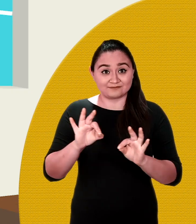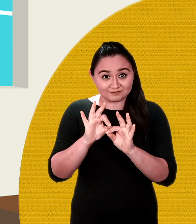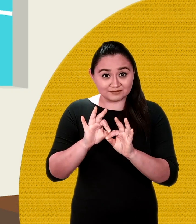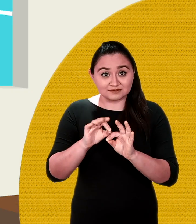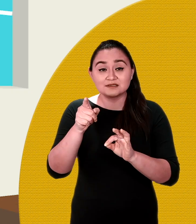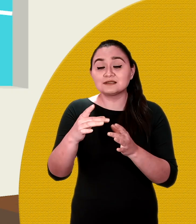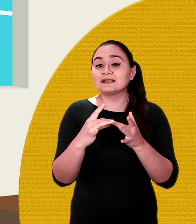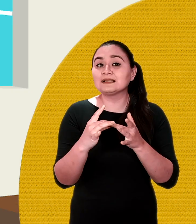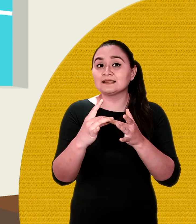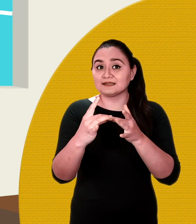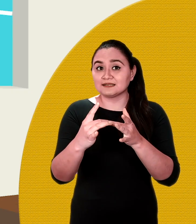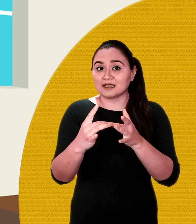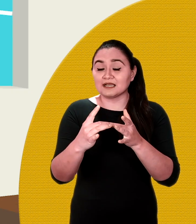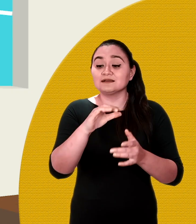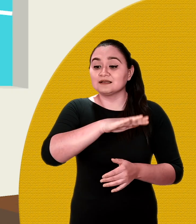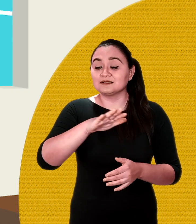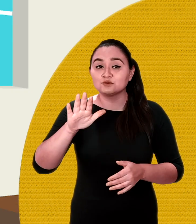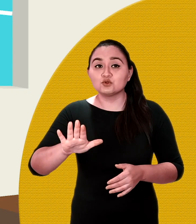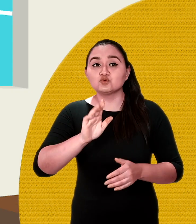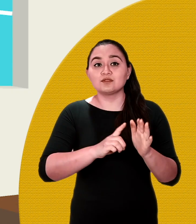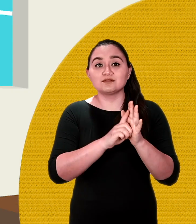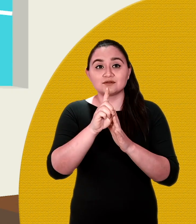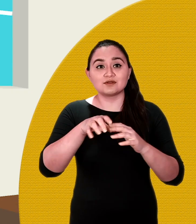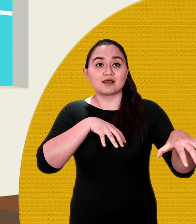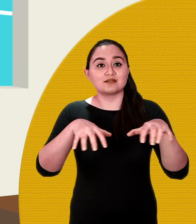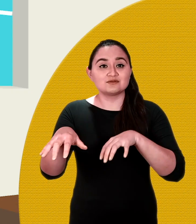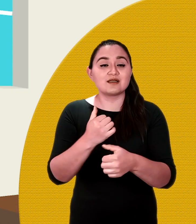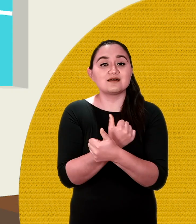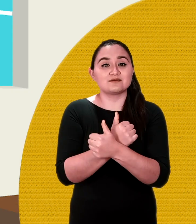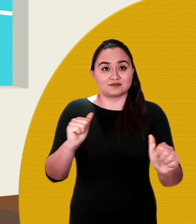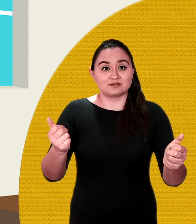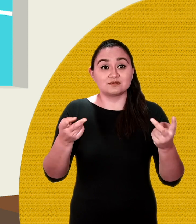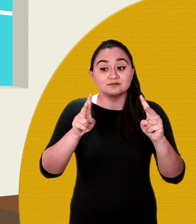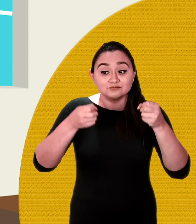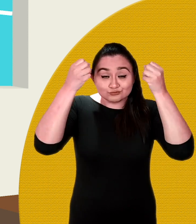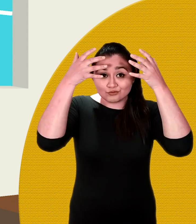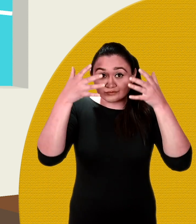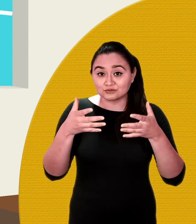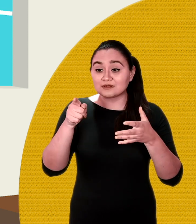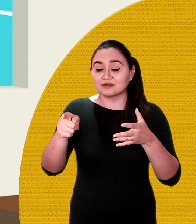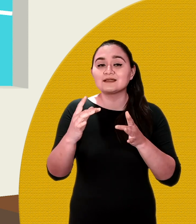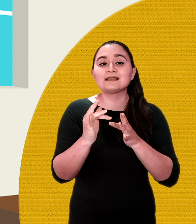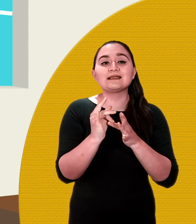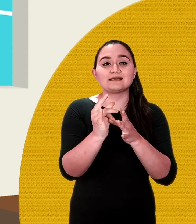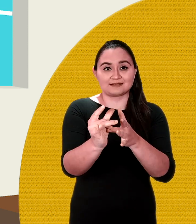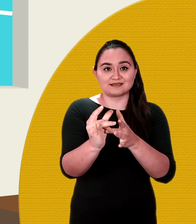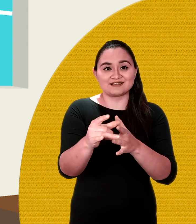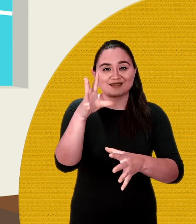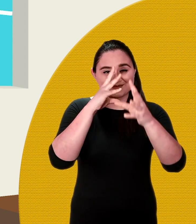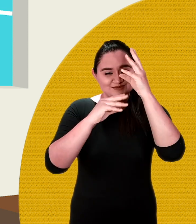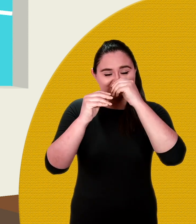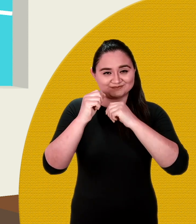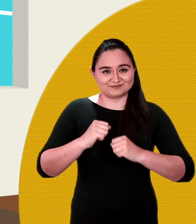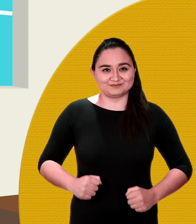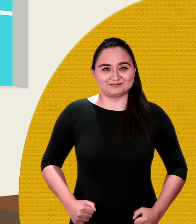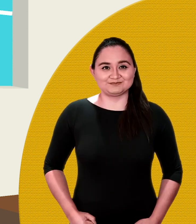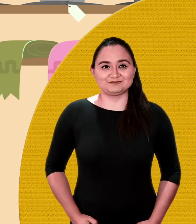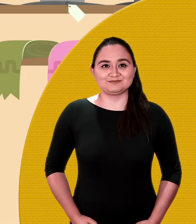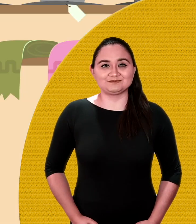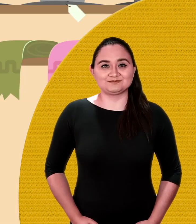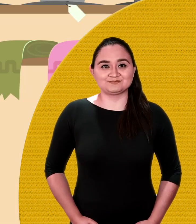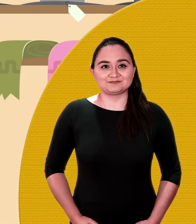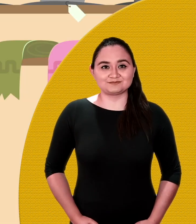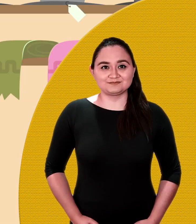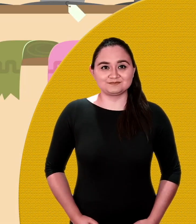fichas guían a las y los estudiantes en el desarrollo de actividades autónomas y a sus docentes como mediadores de aprendizaje.